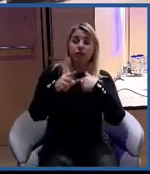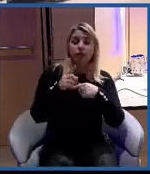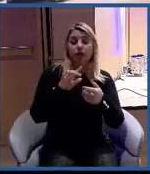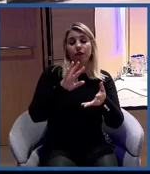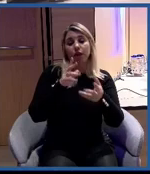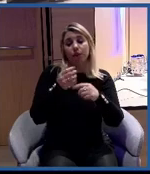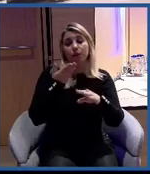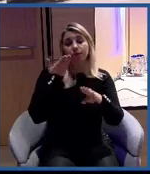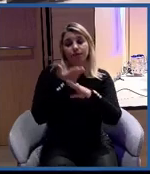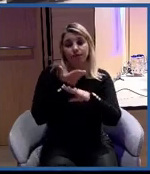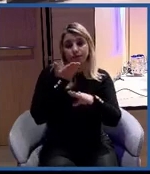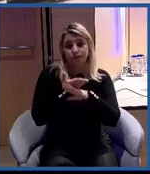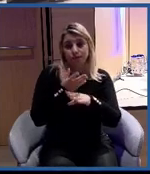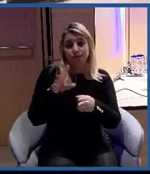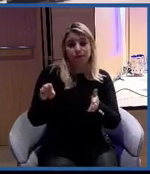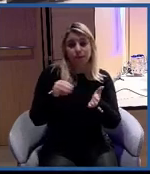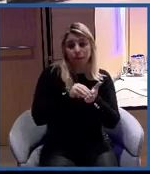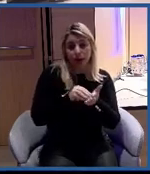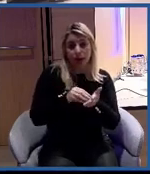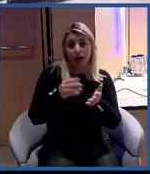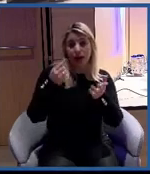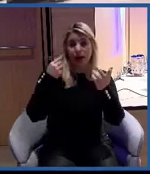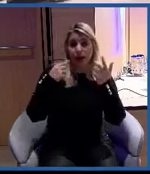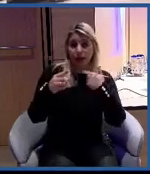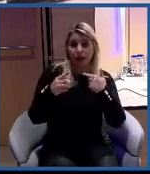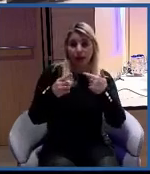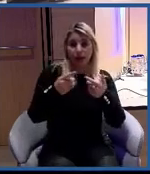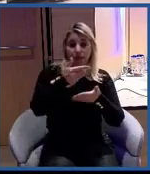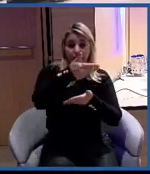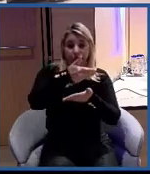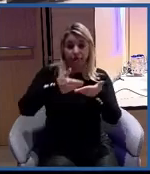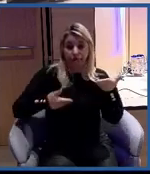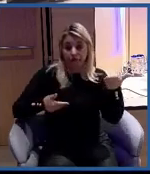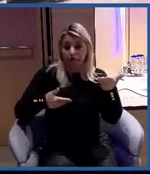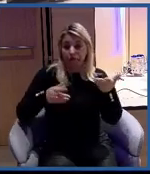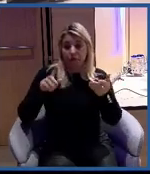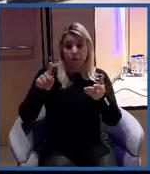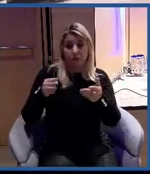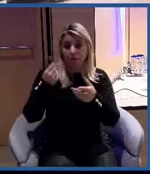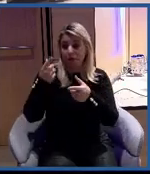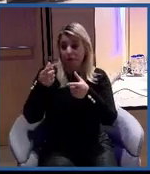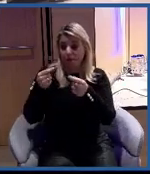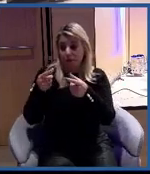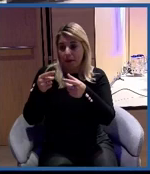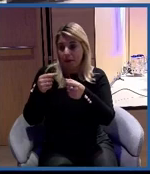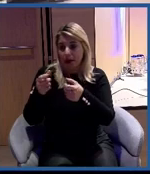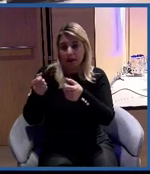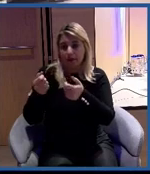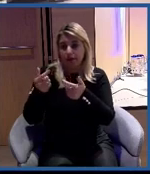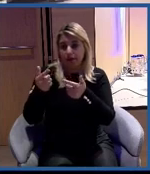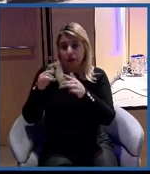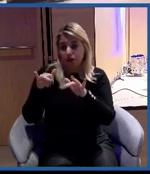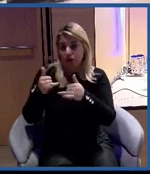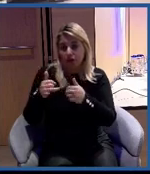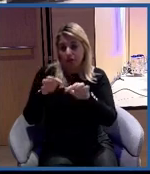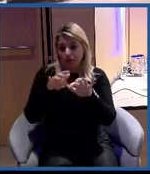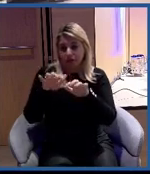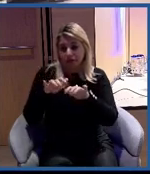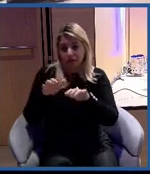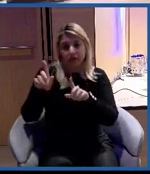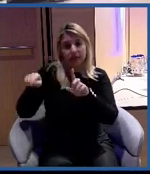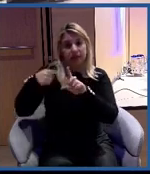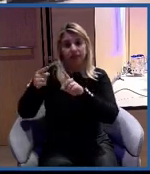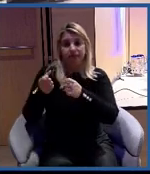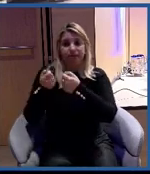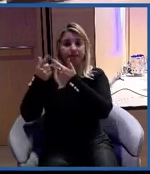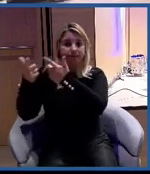a elecciones tienen que dar un check un checklist larguísimo y van y presentan el primer PDF que más o menos pudieron escribir no